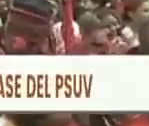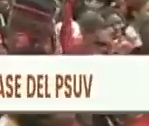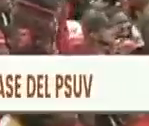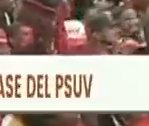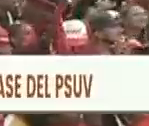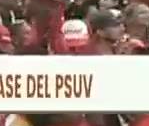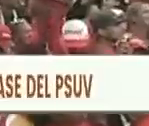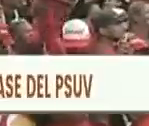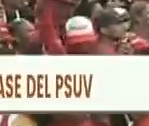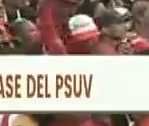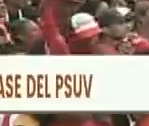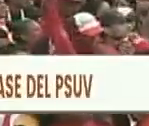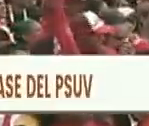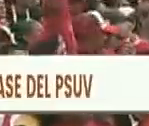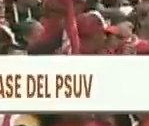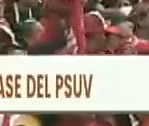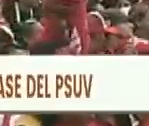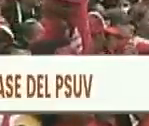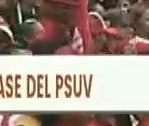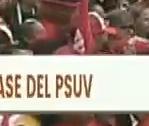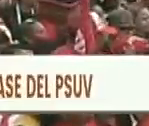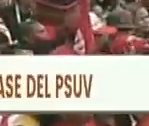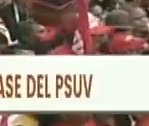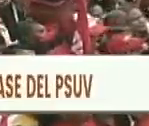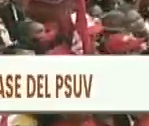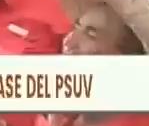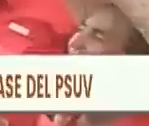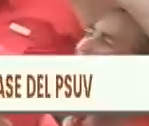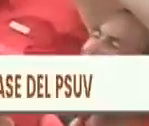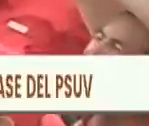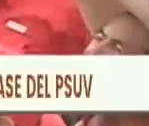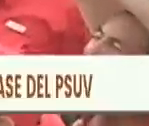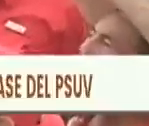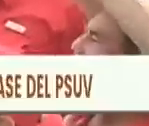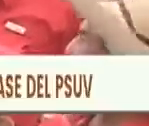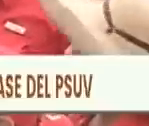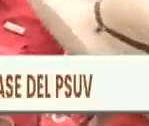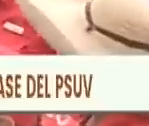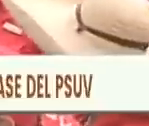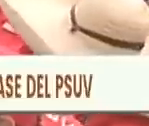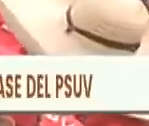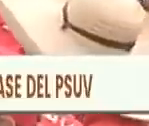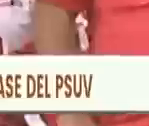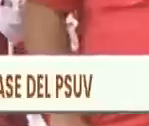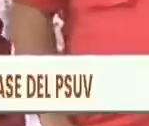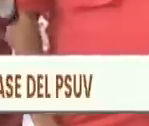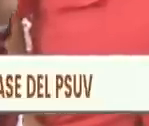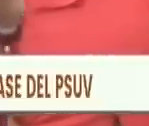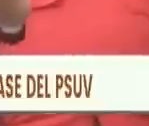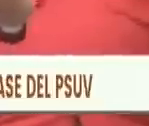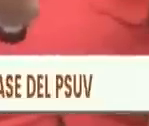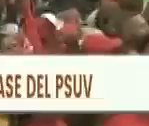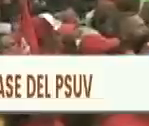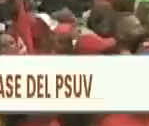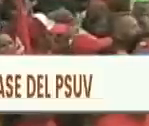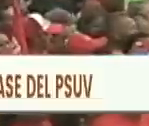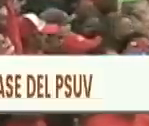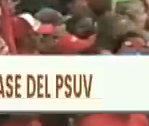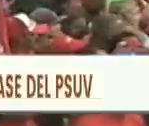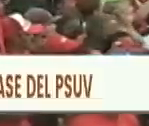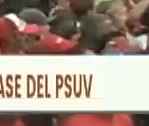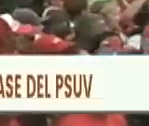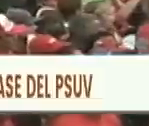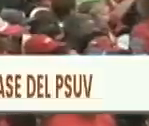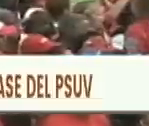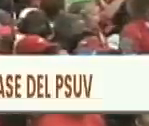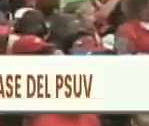un poquito o mucho más para adelante, porque yo veía a la gente de allá de la tribuna, se le veía la cara clarita, pero ahora